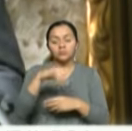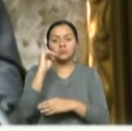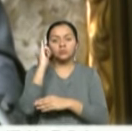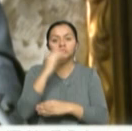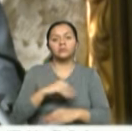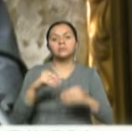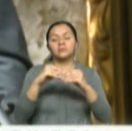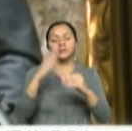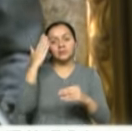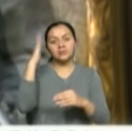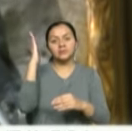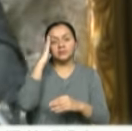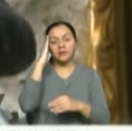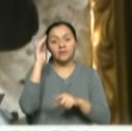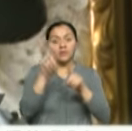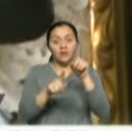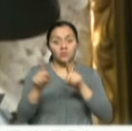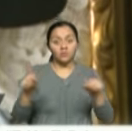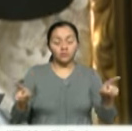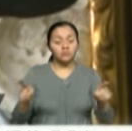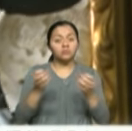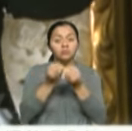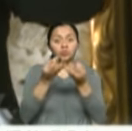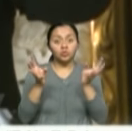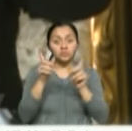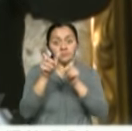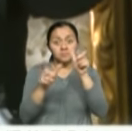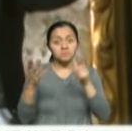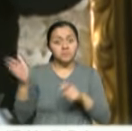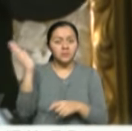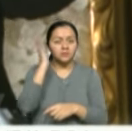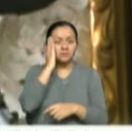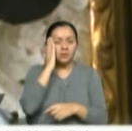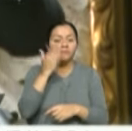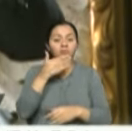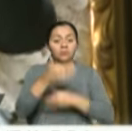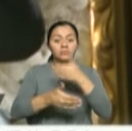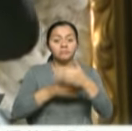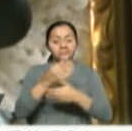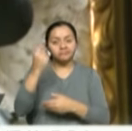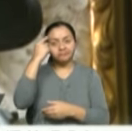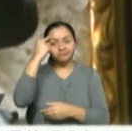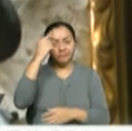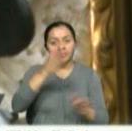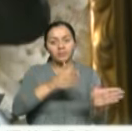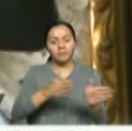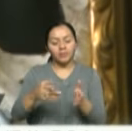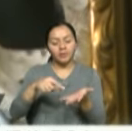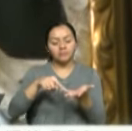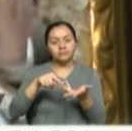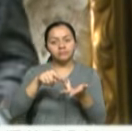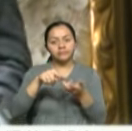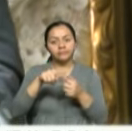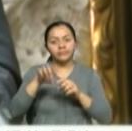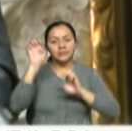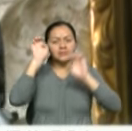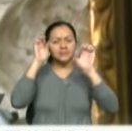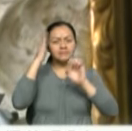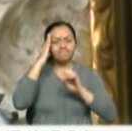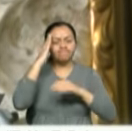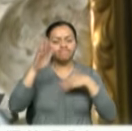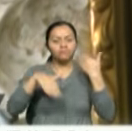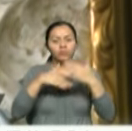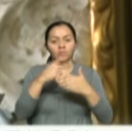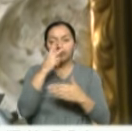creo que lo conocen todos ustedes. Y mucha gente tiene, dentro de su cabeza, tiene ya esta idea de